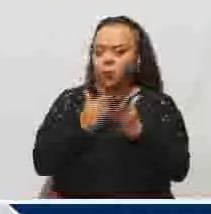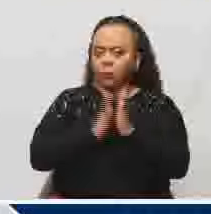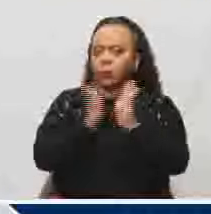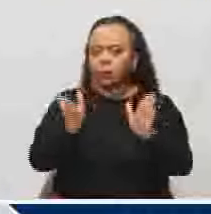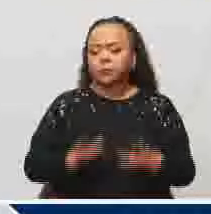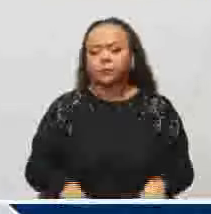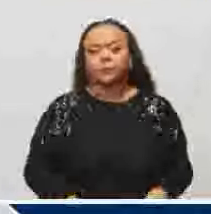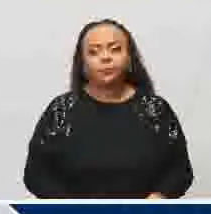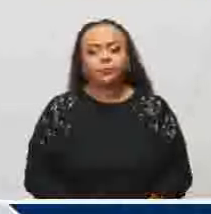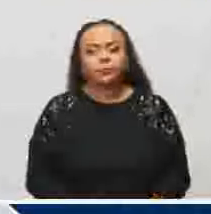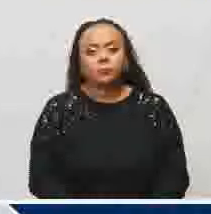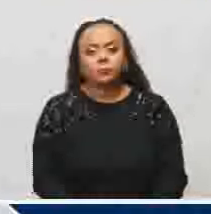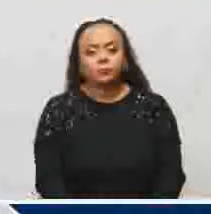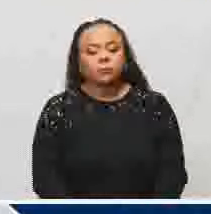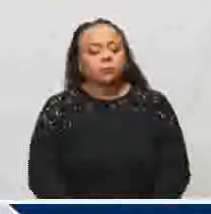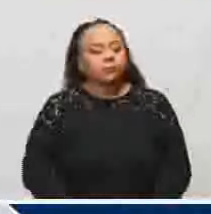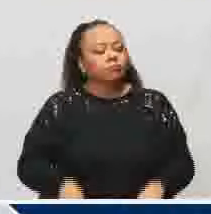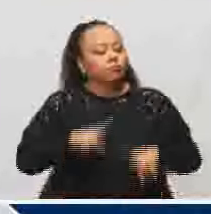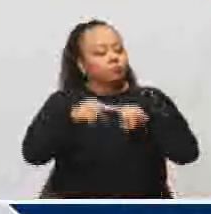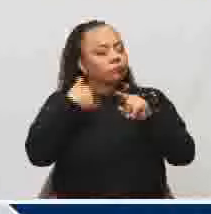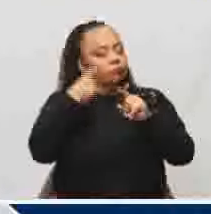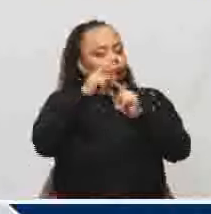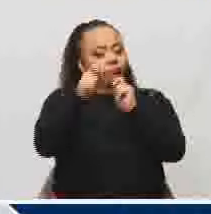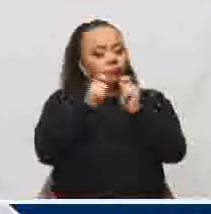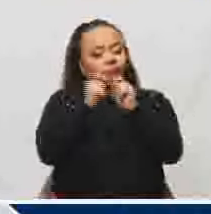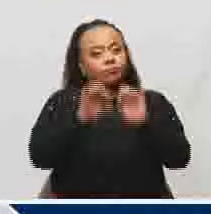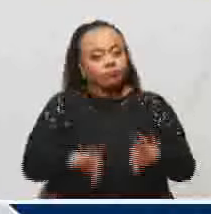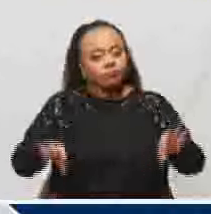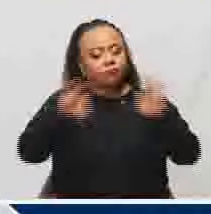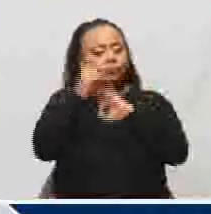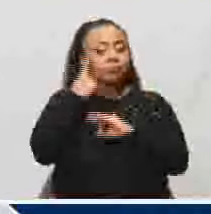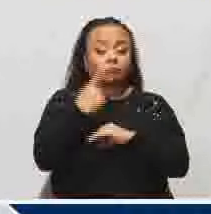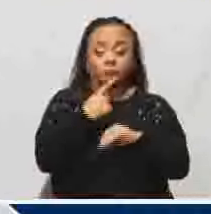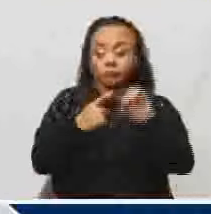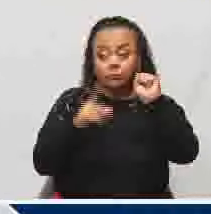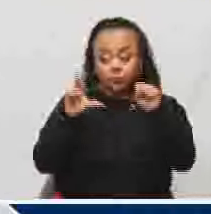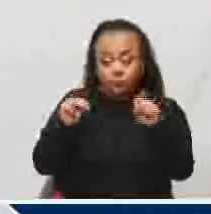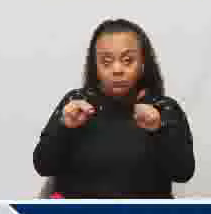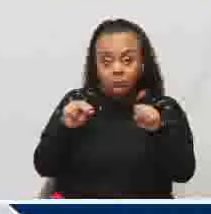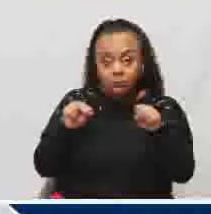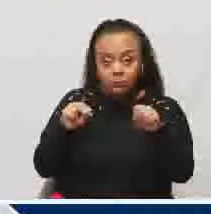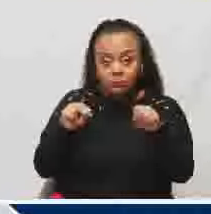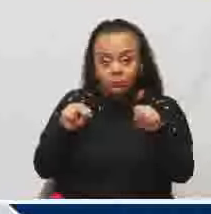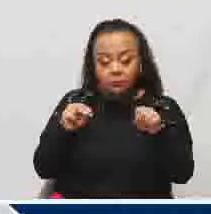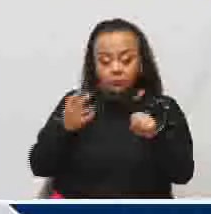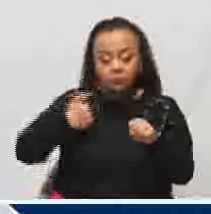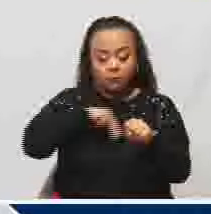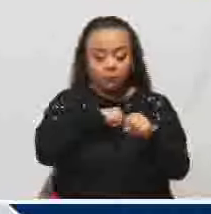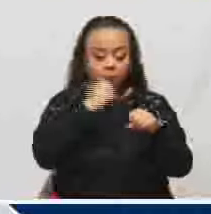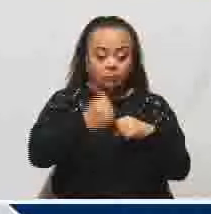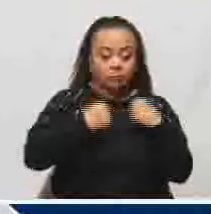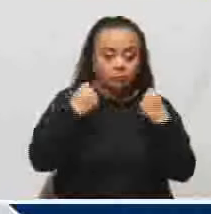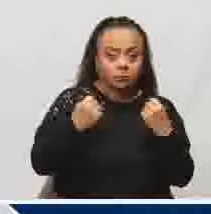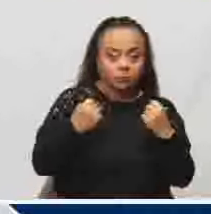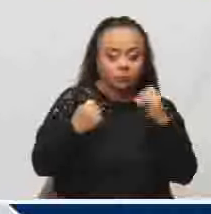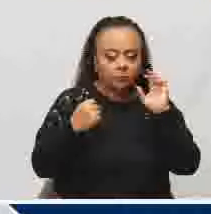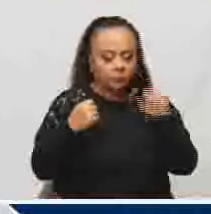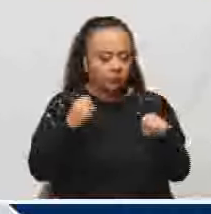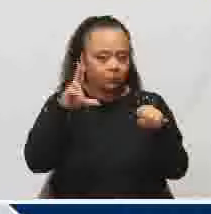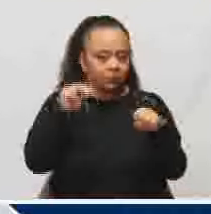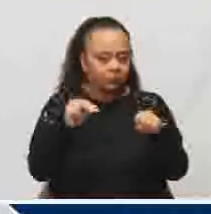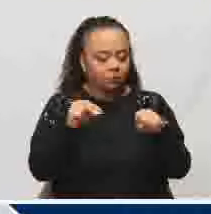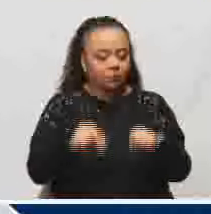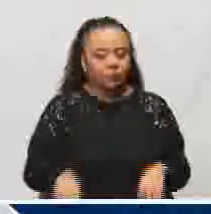general pero están en un punto clave para decir Bueno sí o no somos tan fuertes o no somos